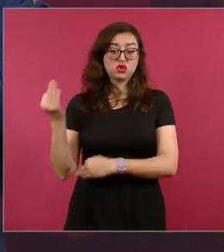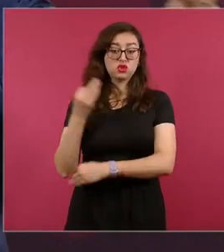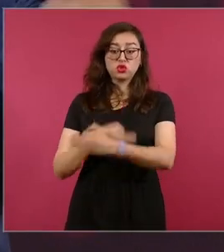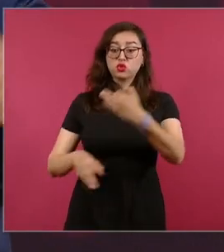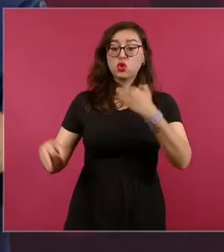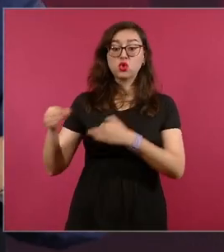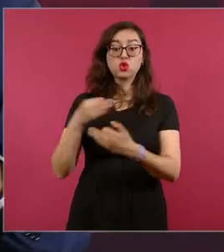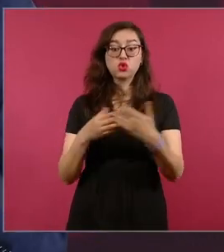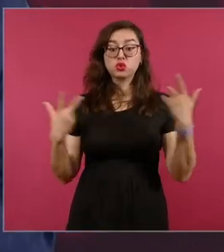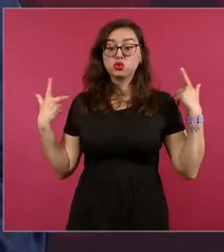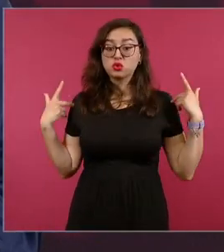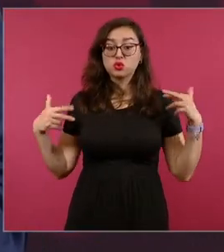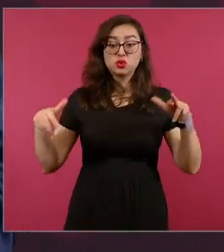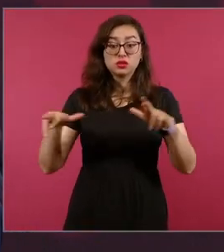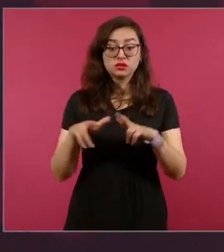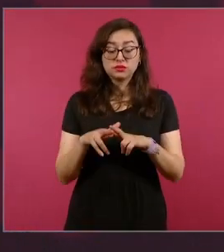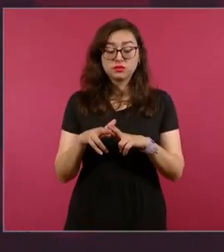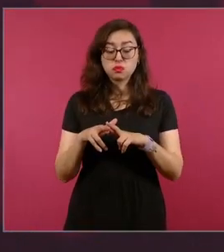los